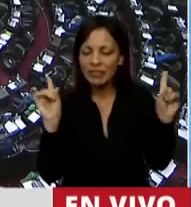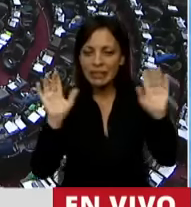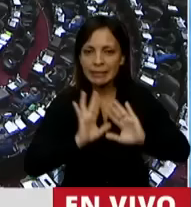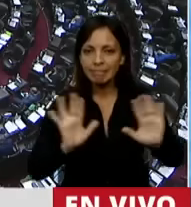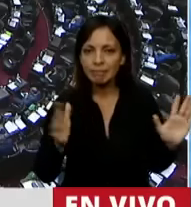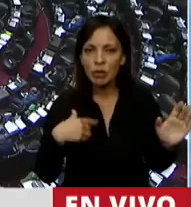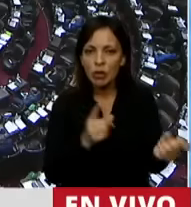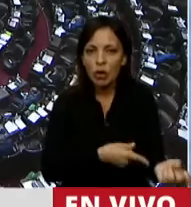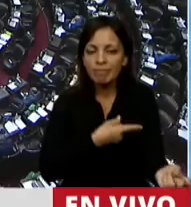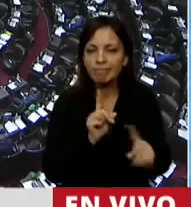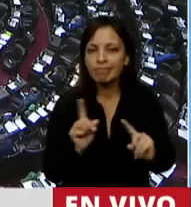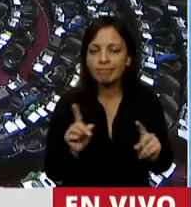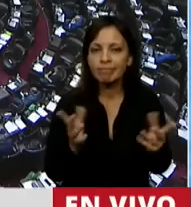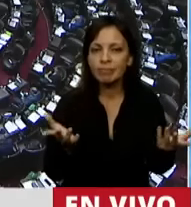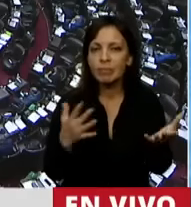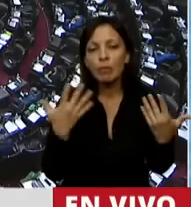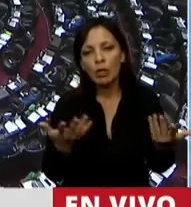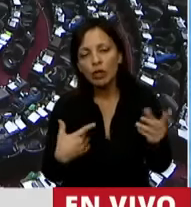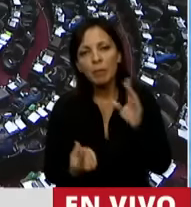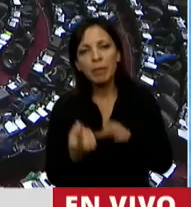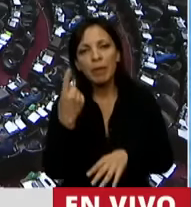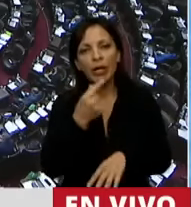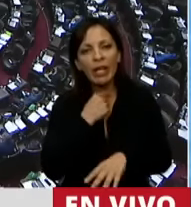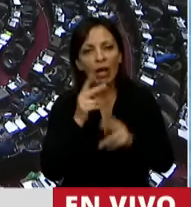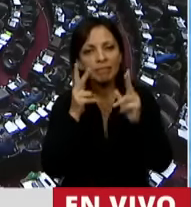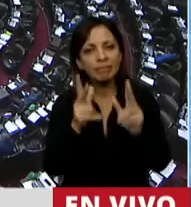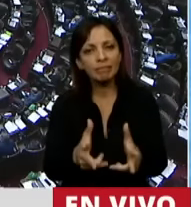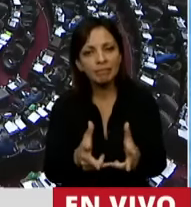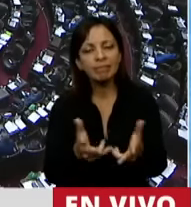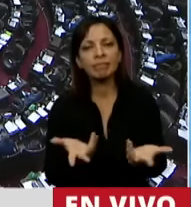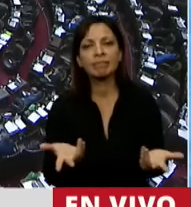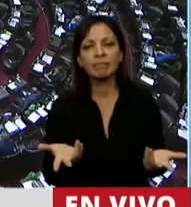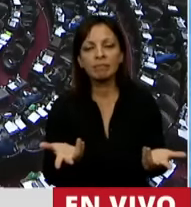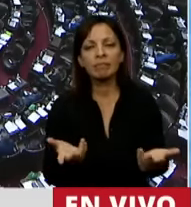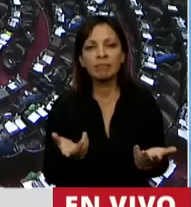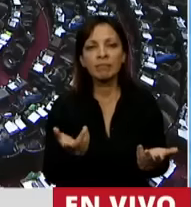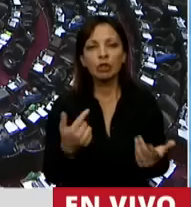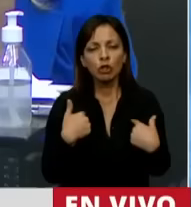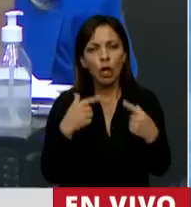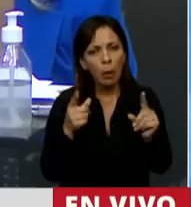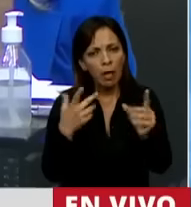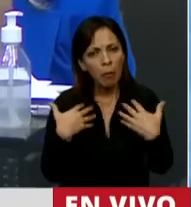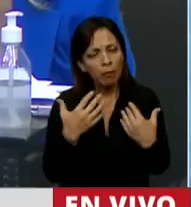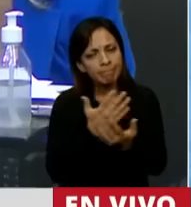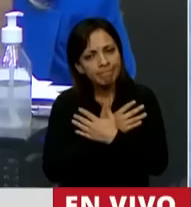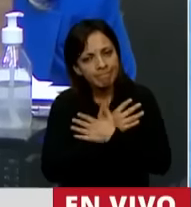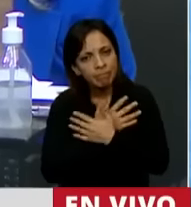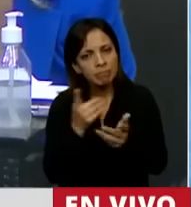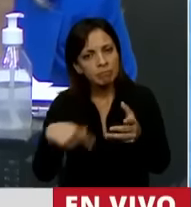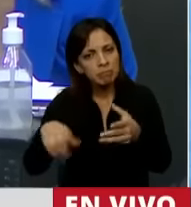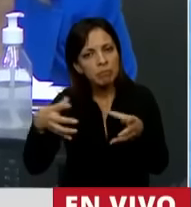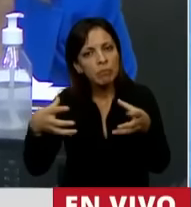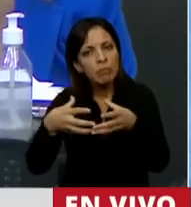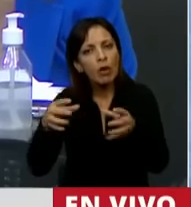No estoy acostumbrado a esto. Por eso lo primero que quiero decir es que me abrazo con los